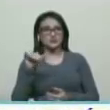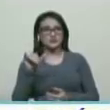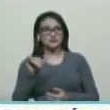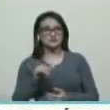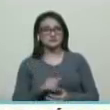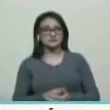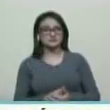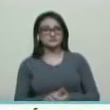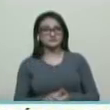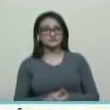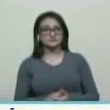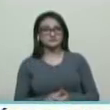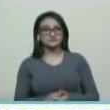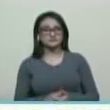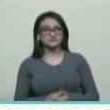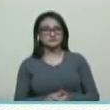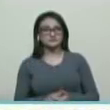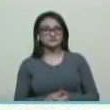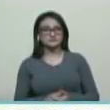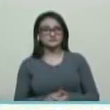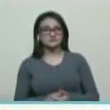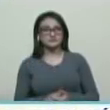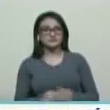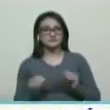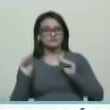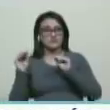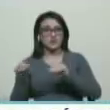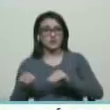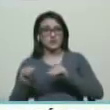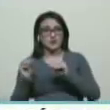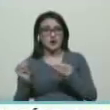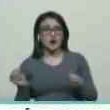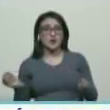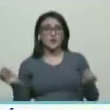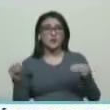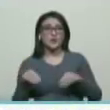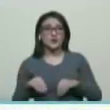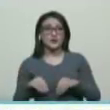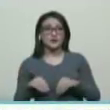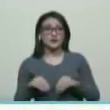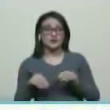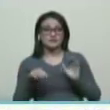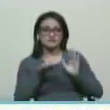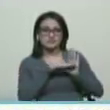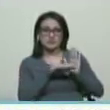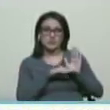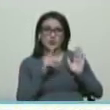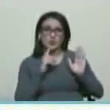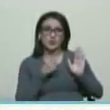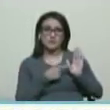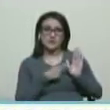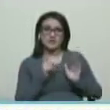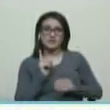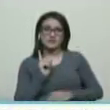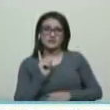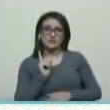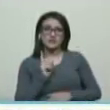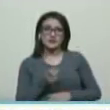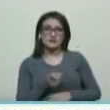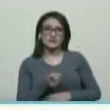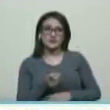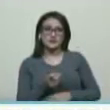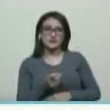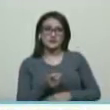Borisov, ha insistido en que los acuerdos que se concreten sean acuerdos que